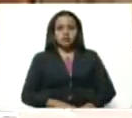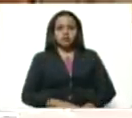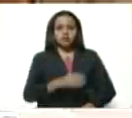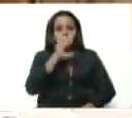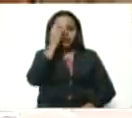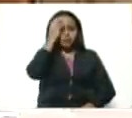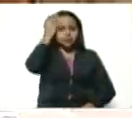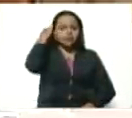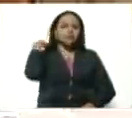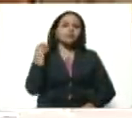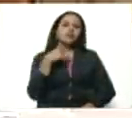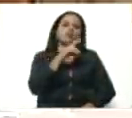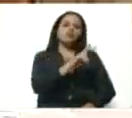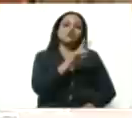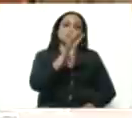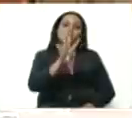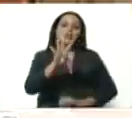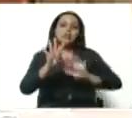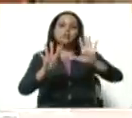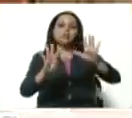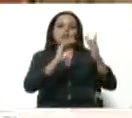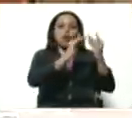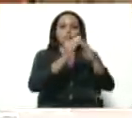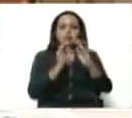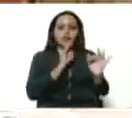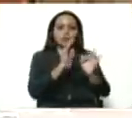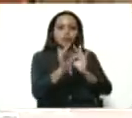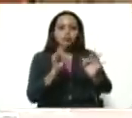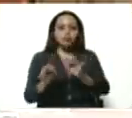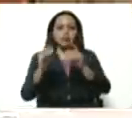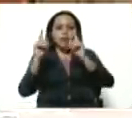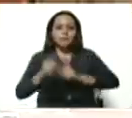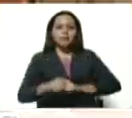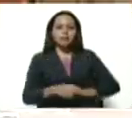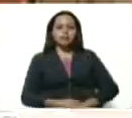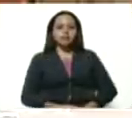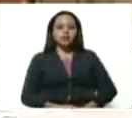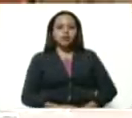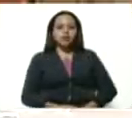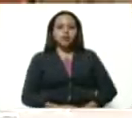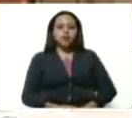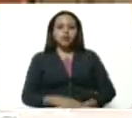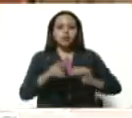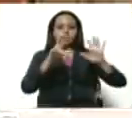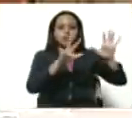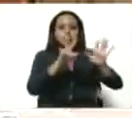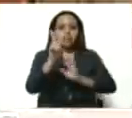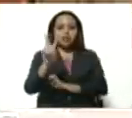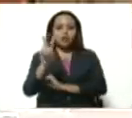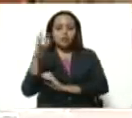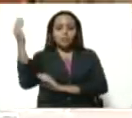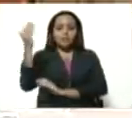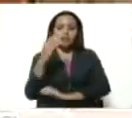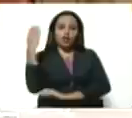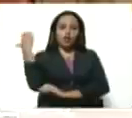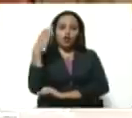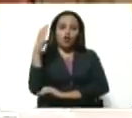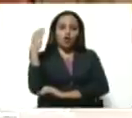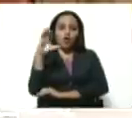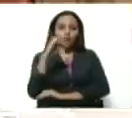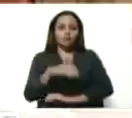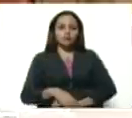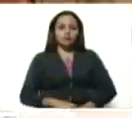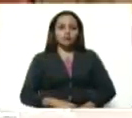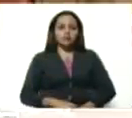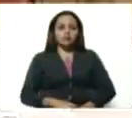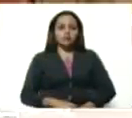249 casos de transmisión comunitaria luego tenemos 82 casos de colombia el vector